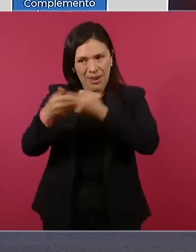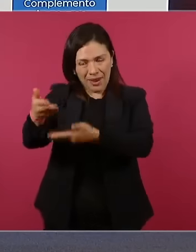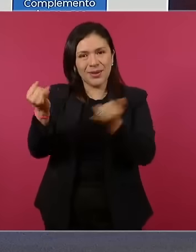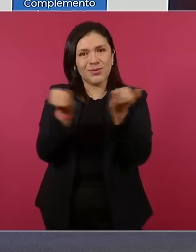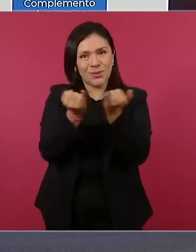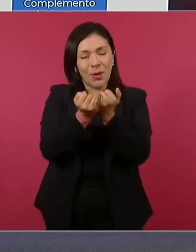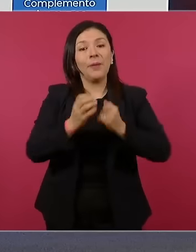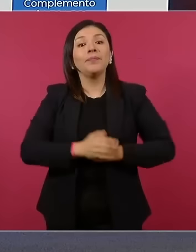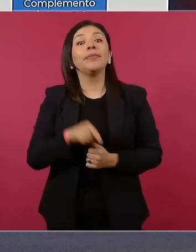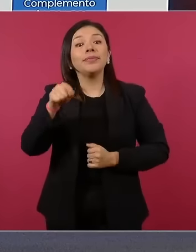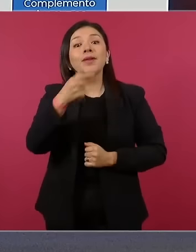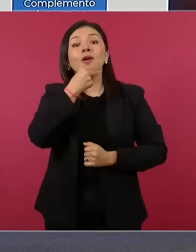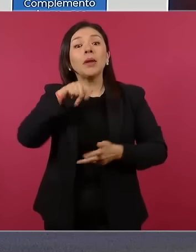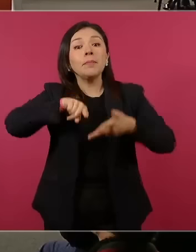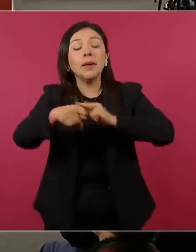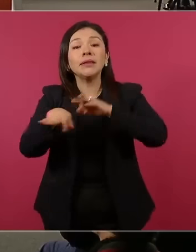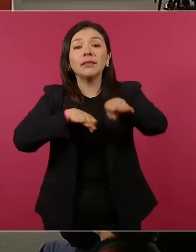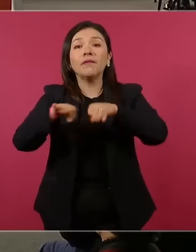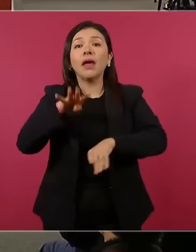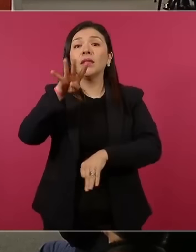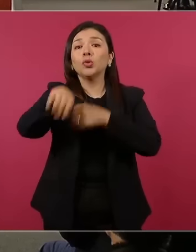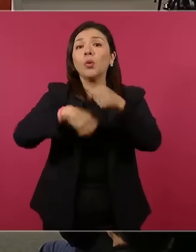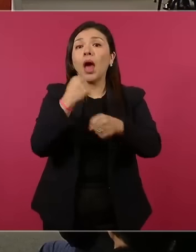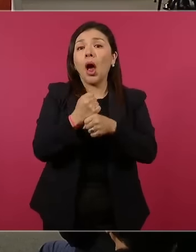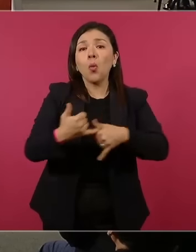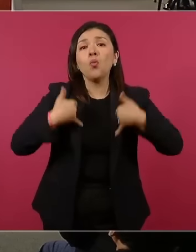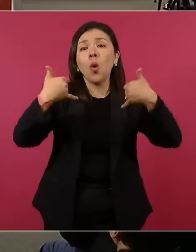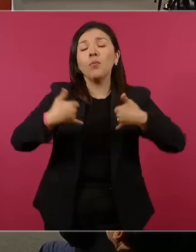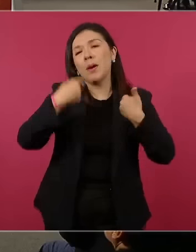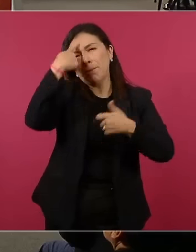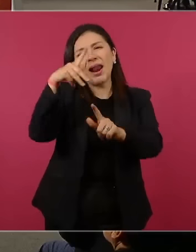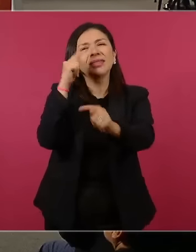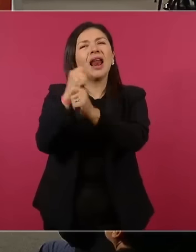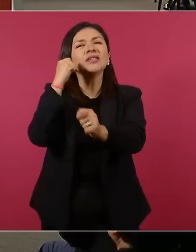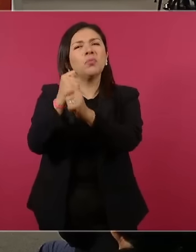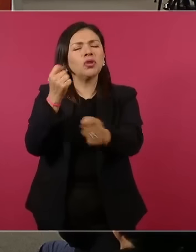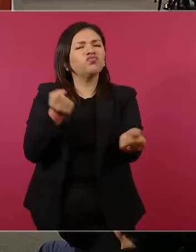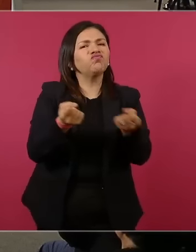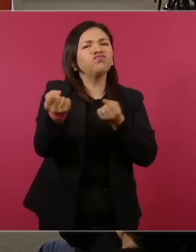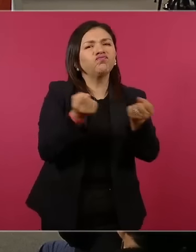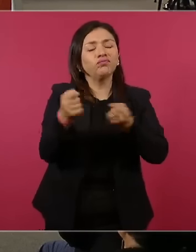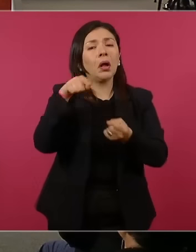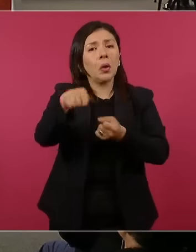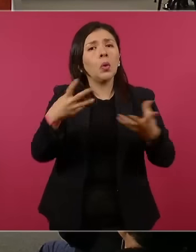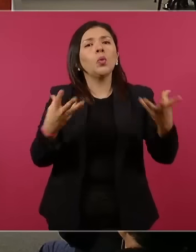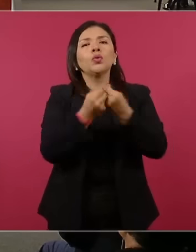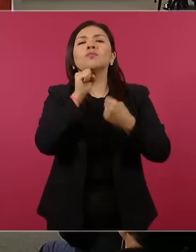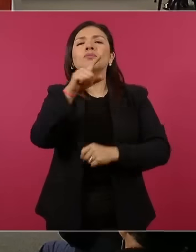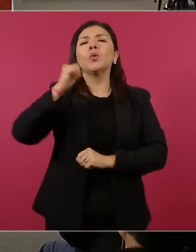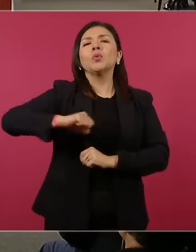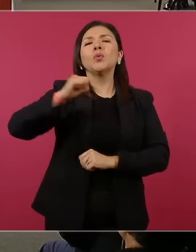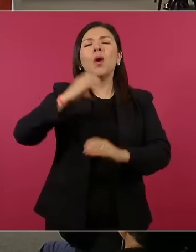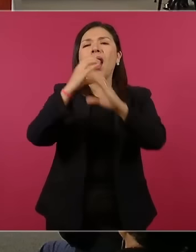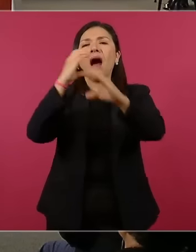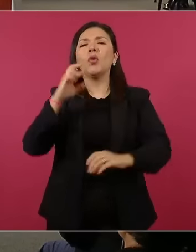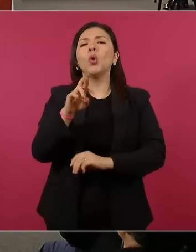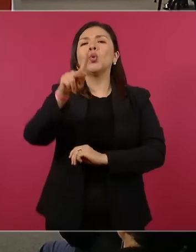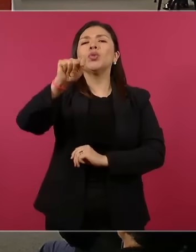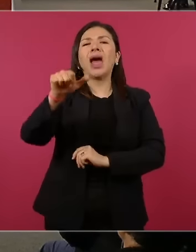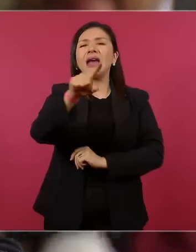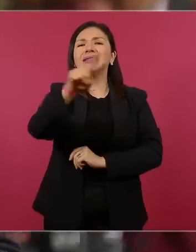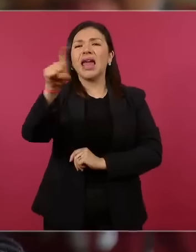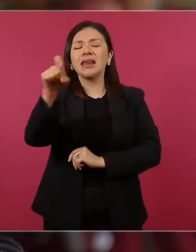señor Raimundo Vallejo desde los 19 años trabajó en el sector transportista de la ciudad, formó parte de Ruta 100 y fue uno de los primeros